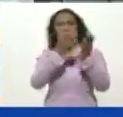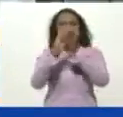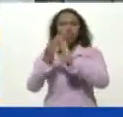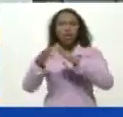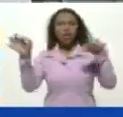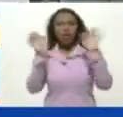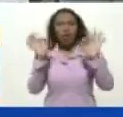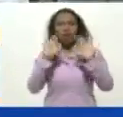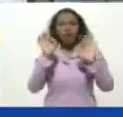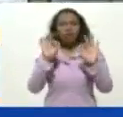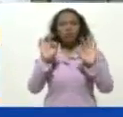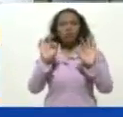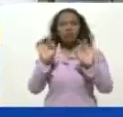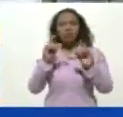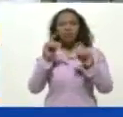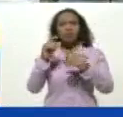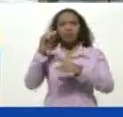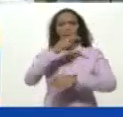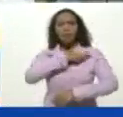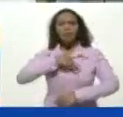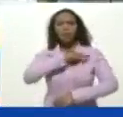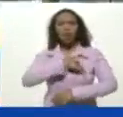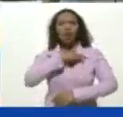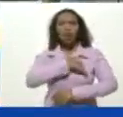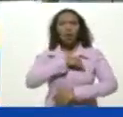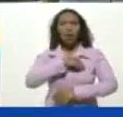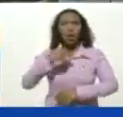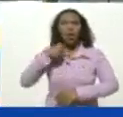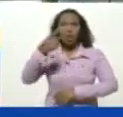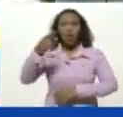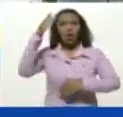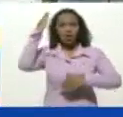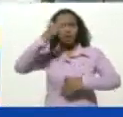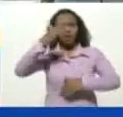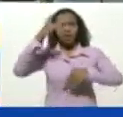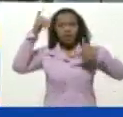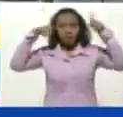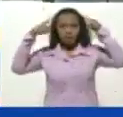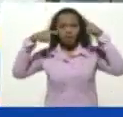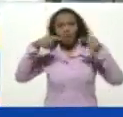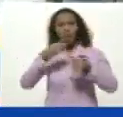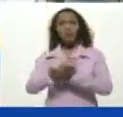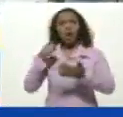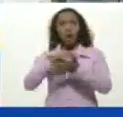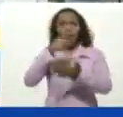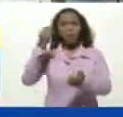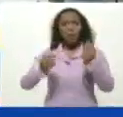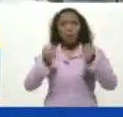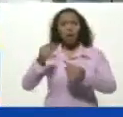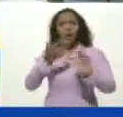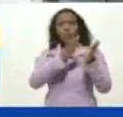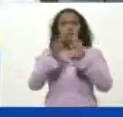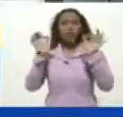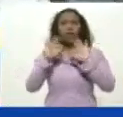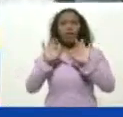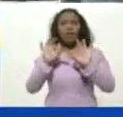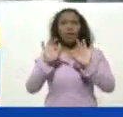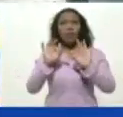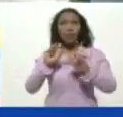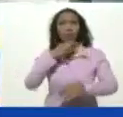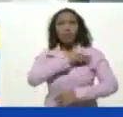¡Comuna o nada! ¡Es la misión! ¡Lo dijo Chávez en el golpe de timón! ¡Comuna o nada!